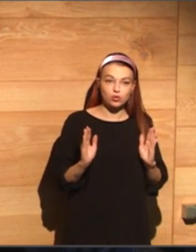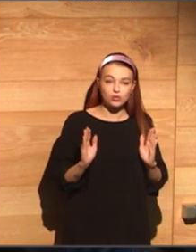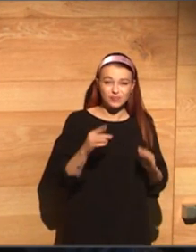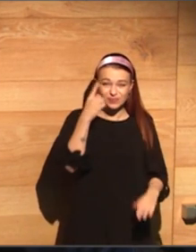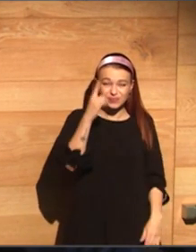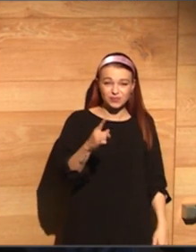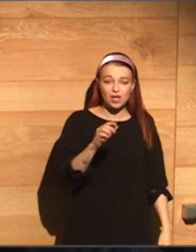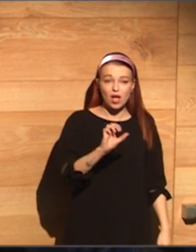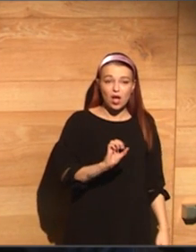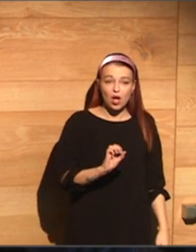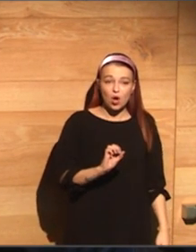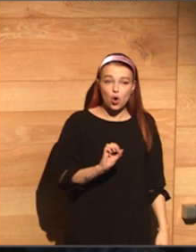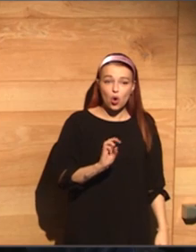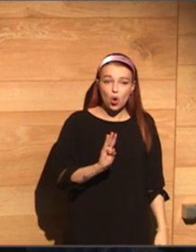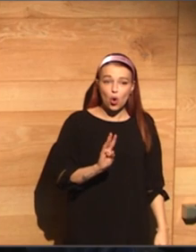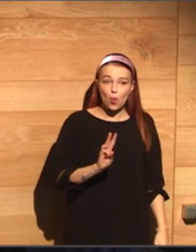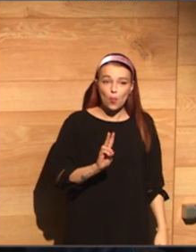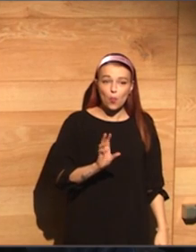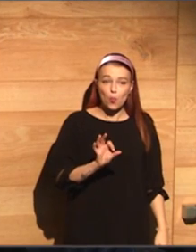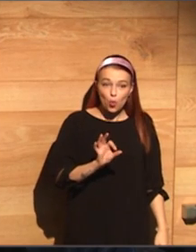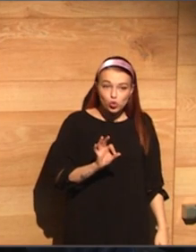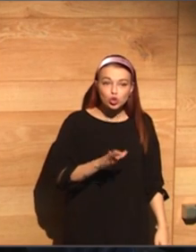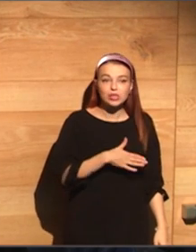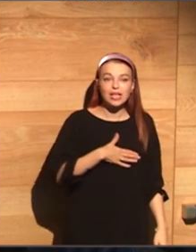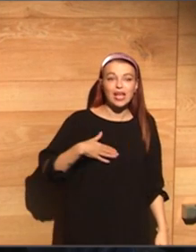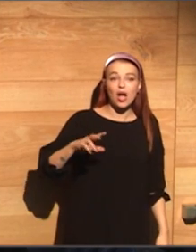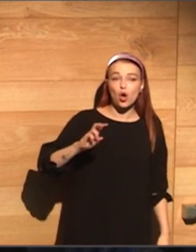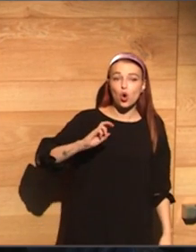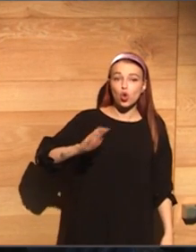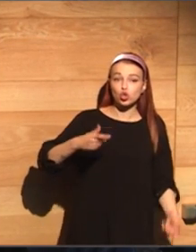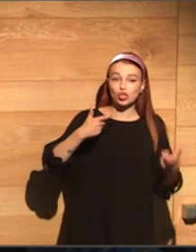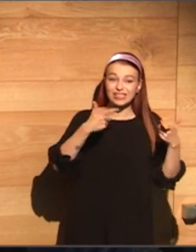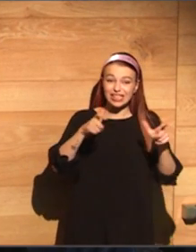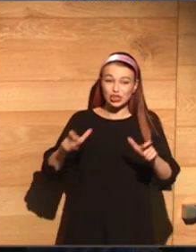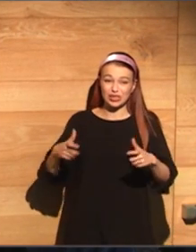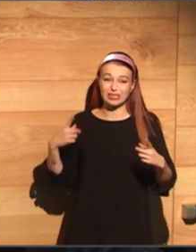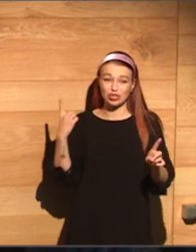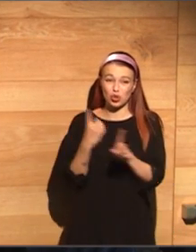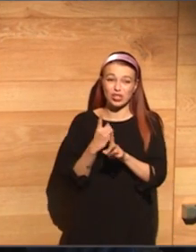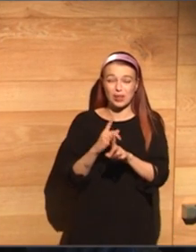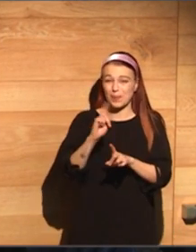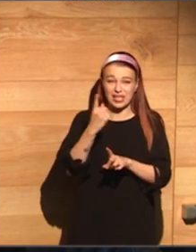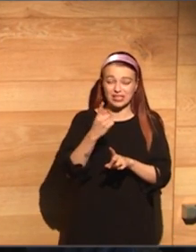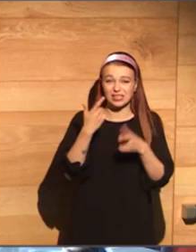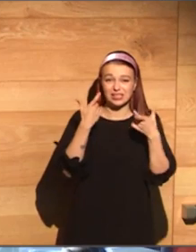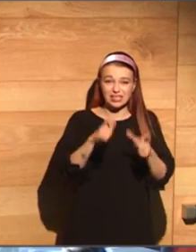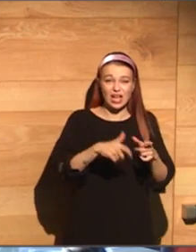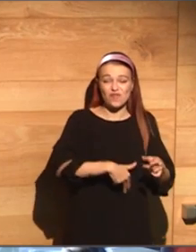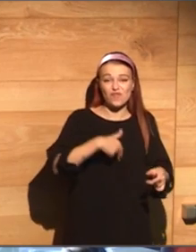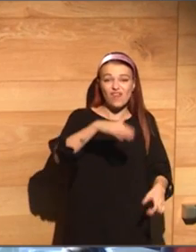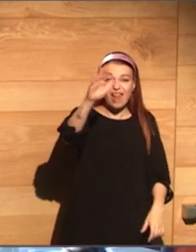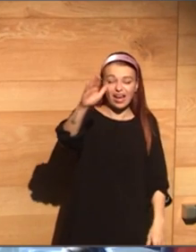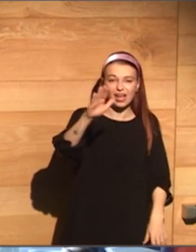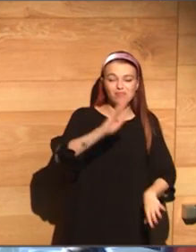opus en beligerancia contra otros sectores, precisamente tratando de... La falange, sobre todo. Con la falange, principalmente, para